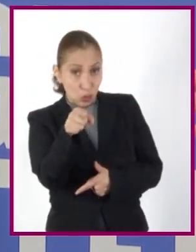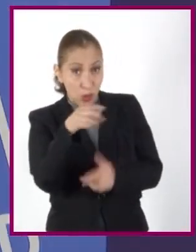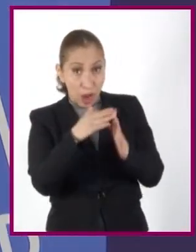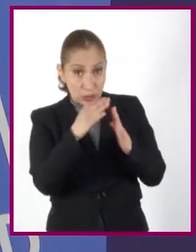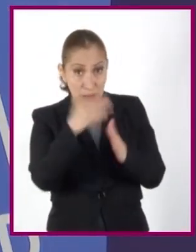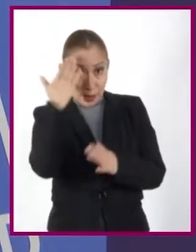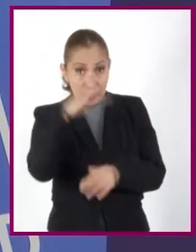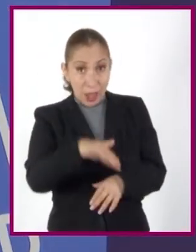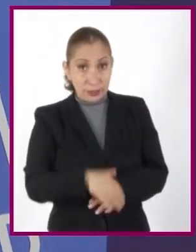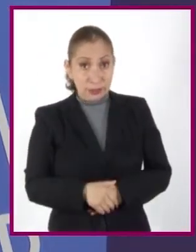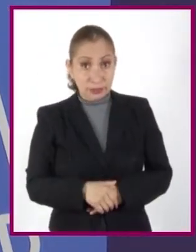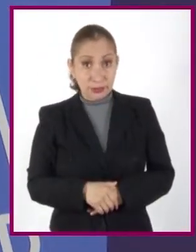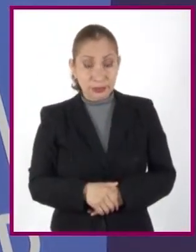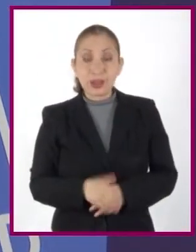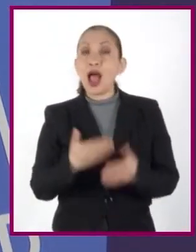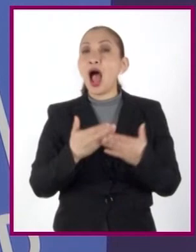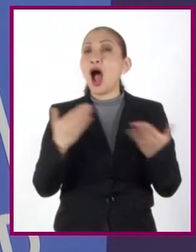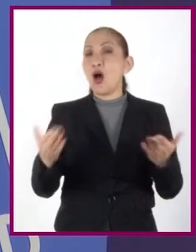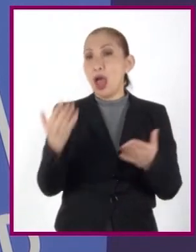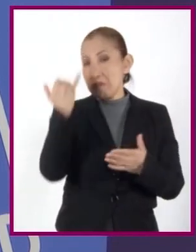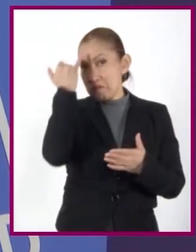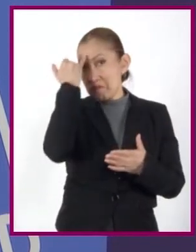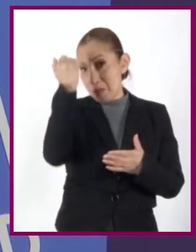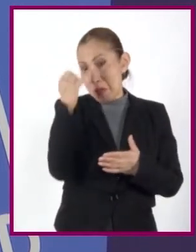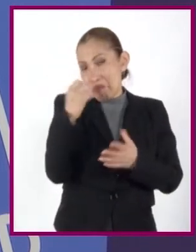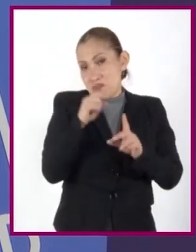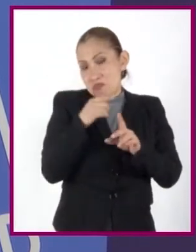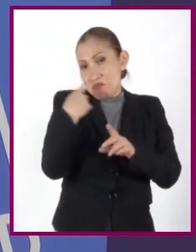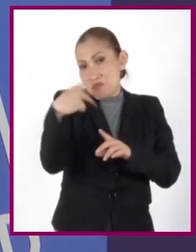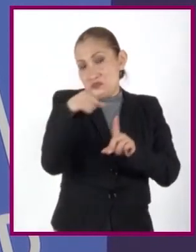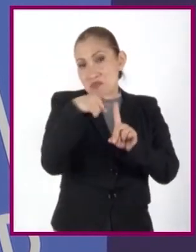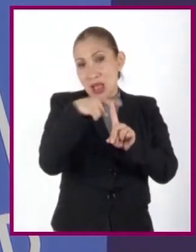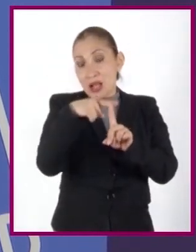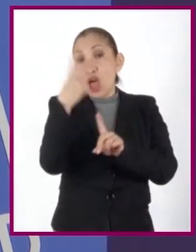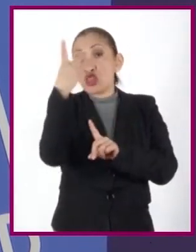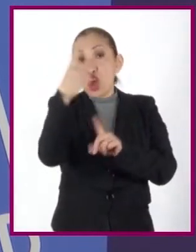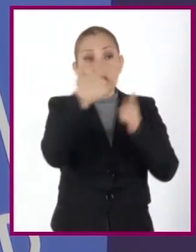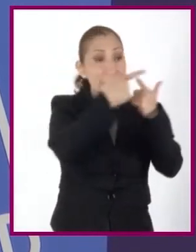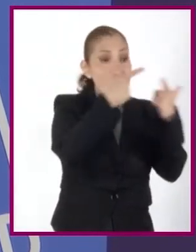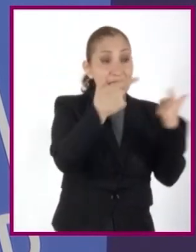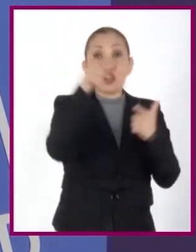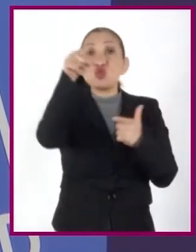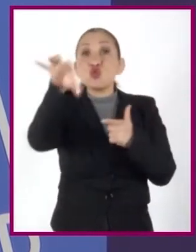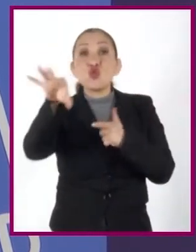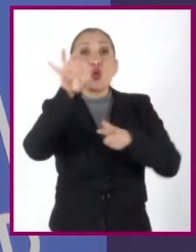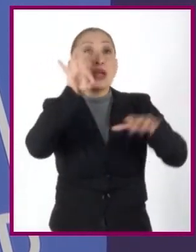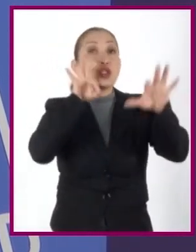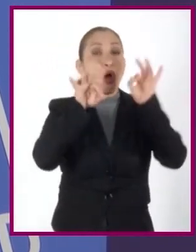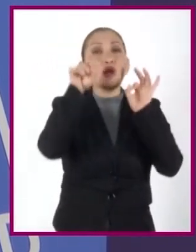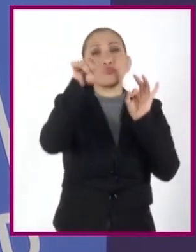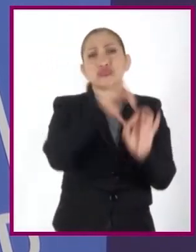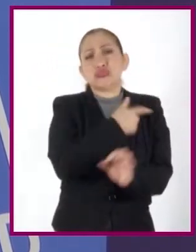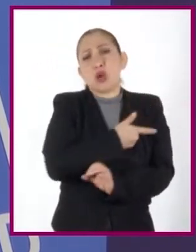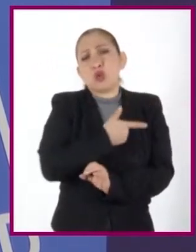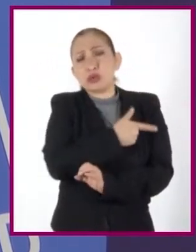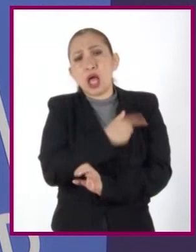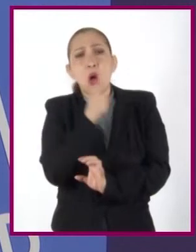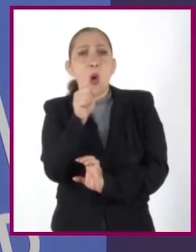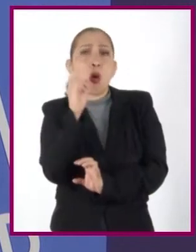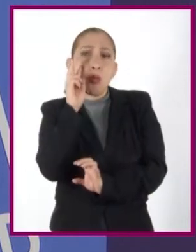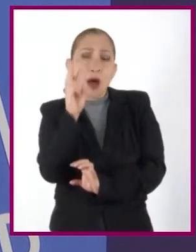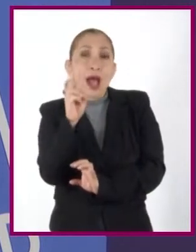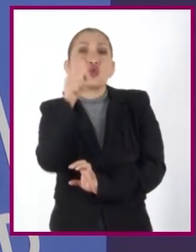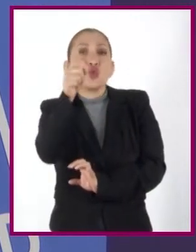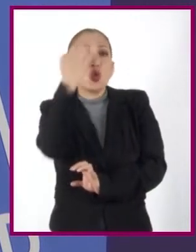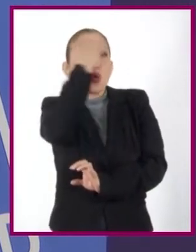casa? Ahora les proponemos un nuevo reto. Elijan dos leyendas que conozcan o que sean de su agrado. Analícenlas y